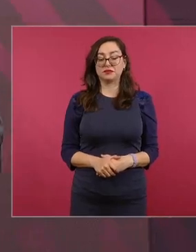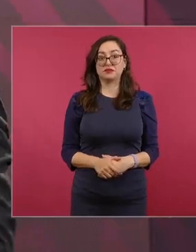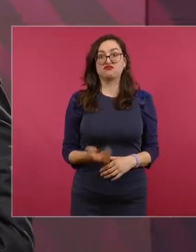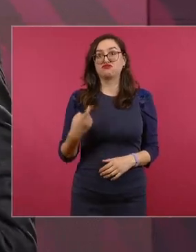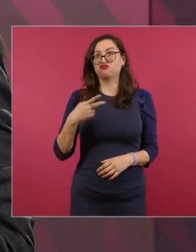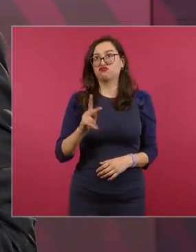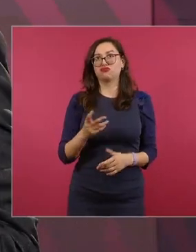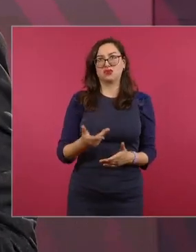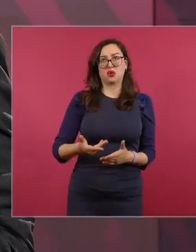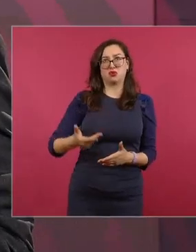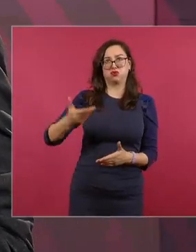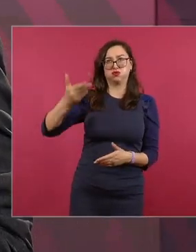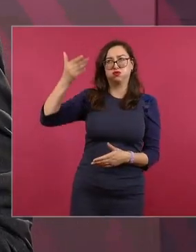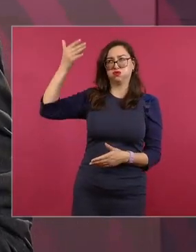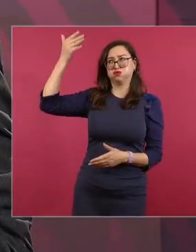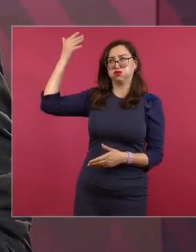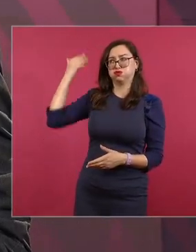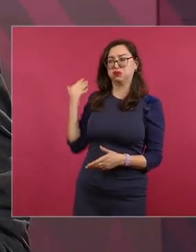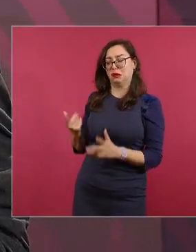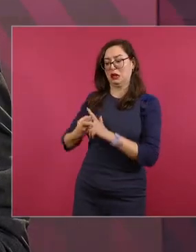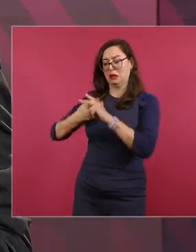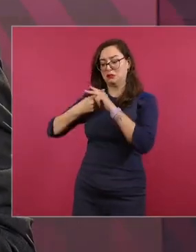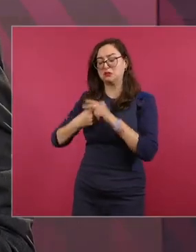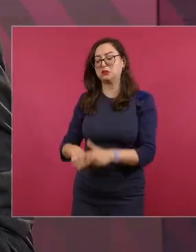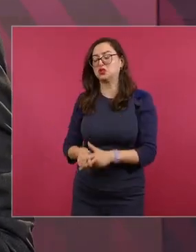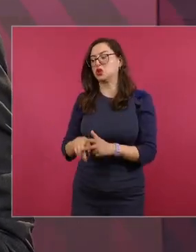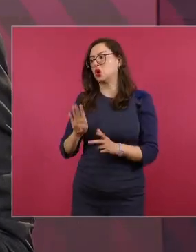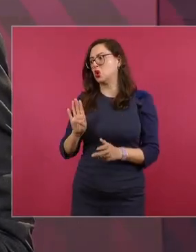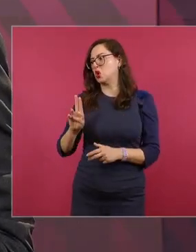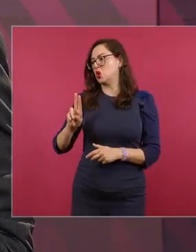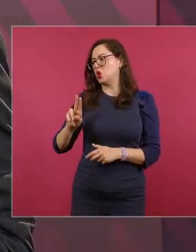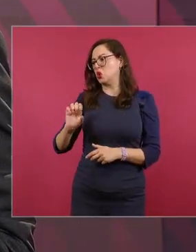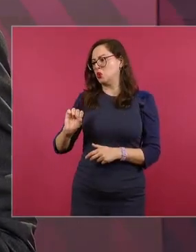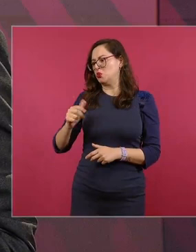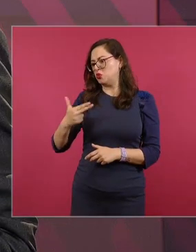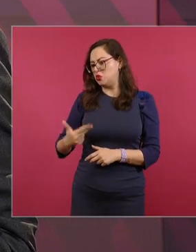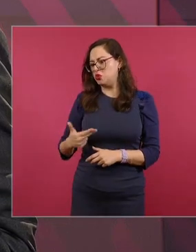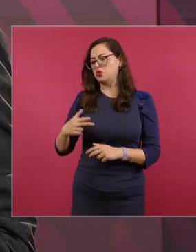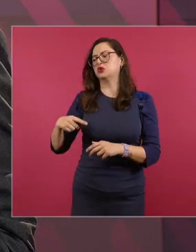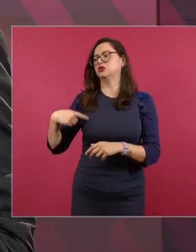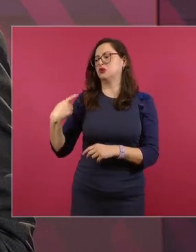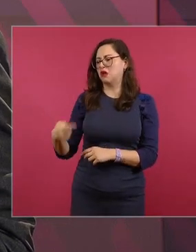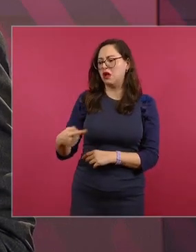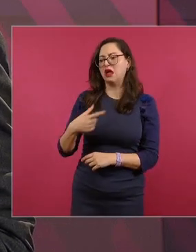desde el señor Bush, papá, Bush hijo,